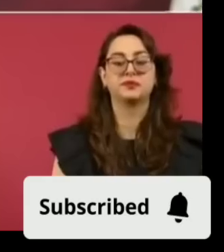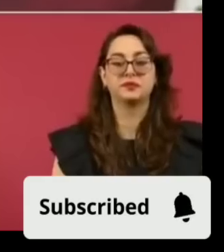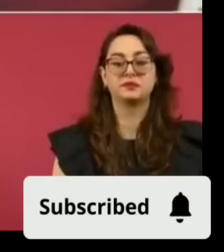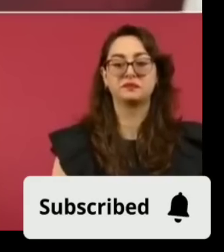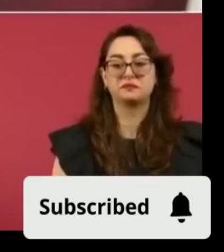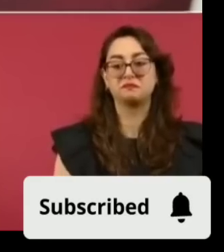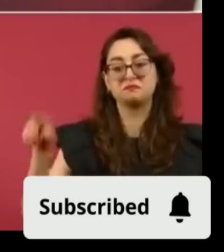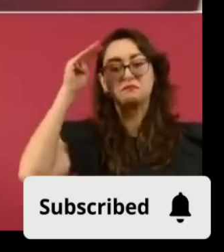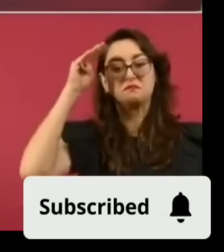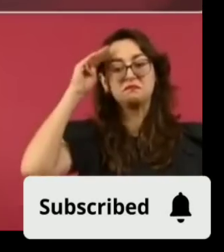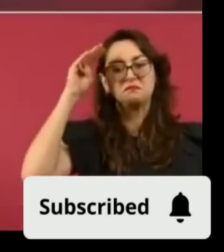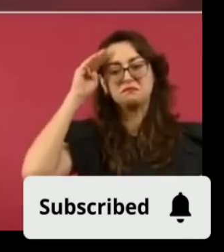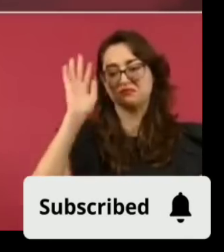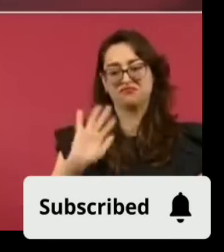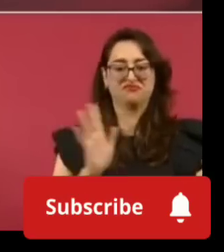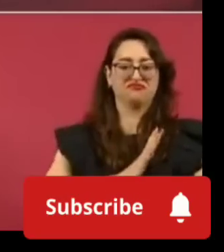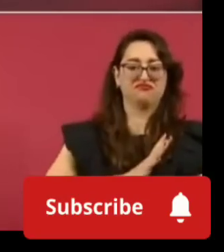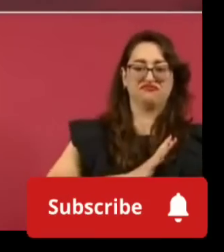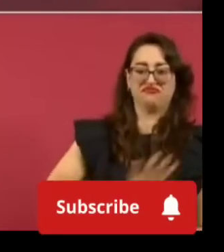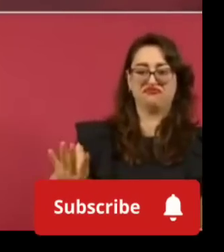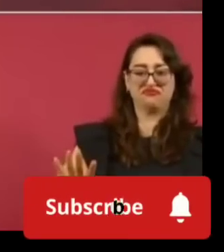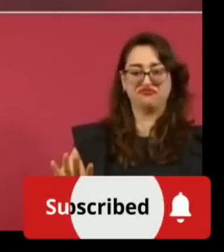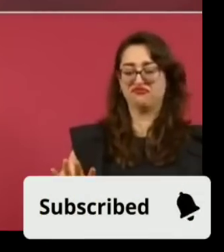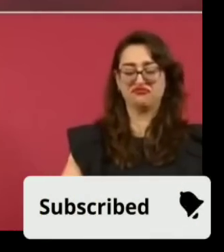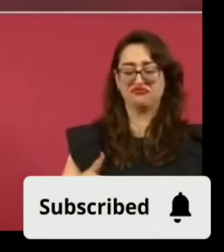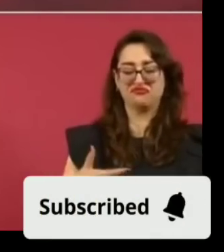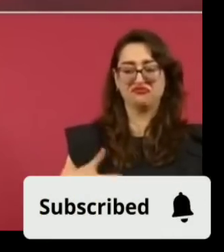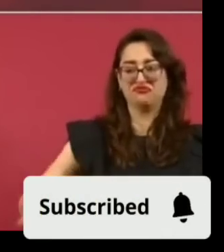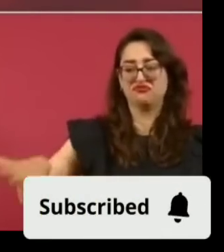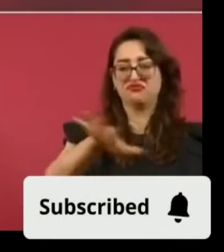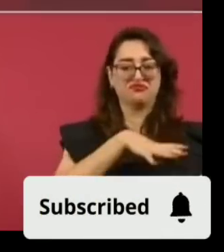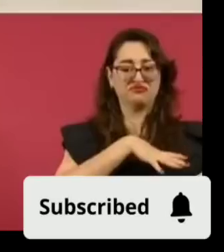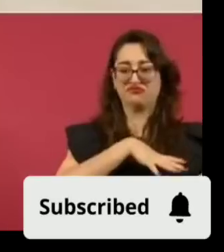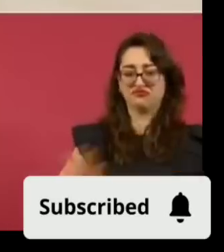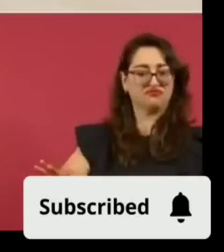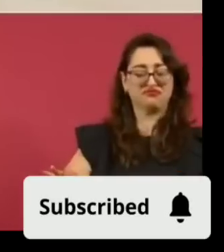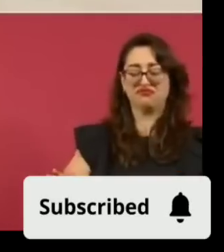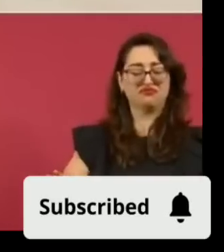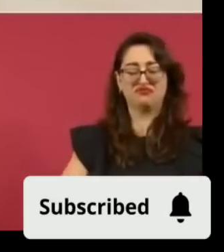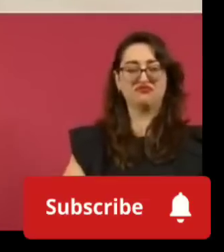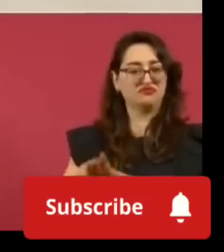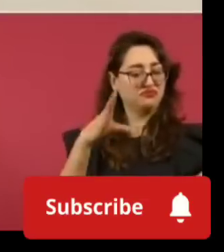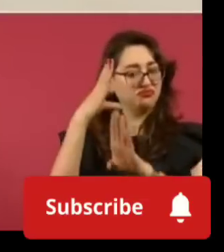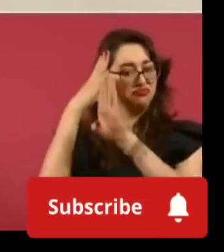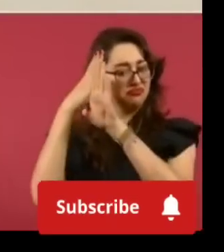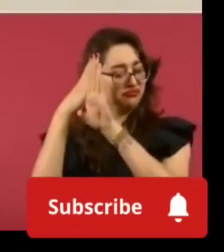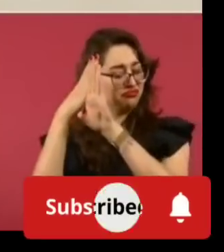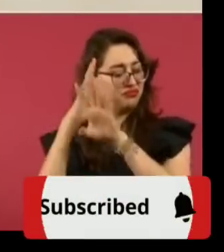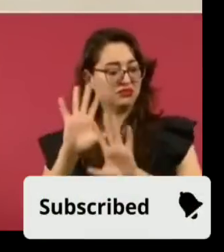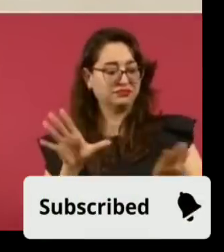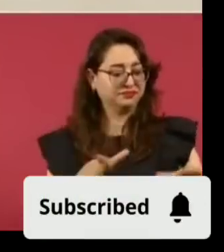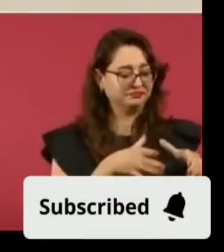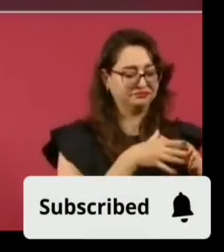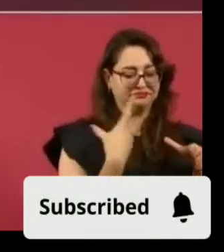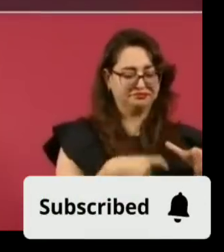como vivir en otro mundo. Existe un divorcio completo entre este aparato